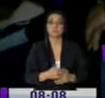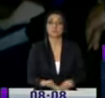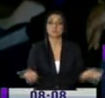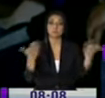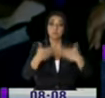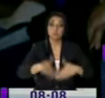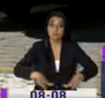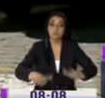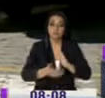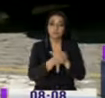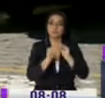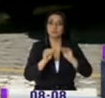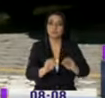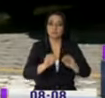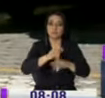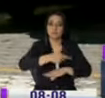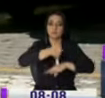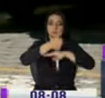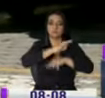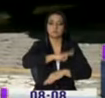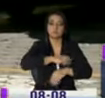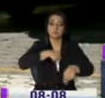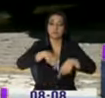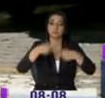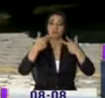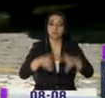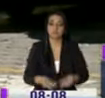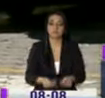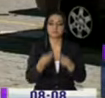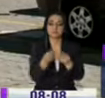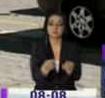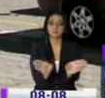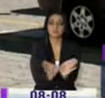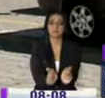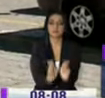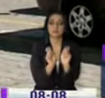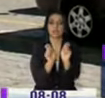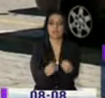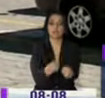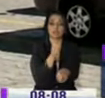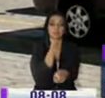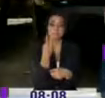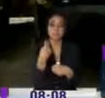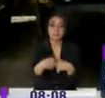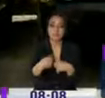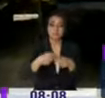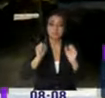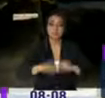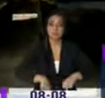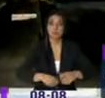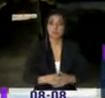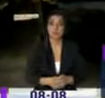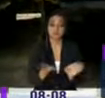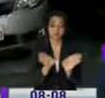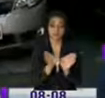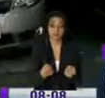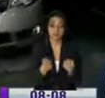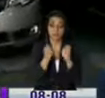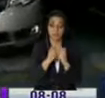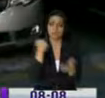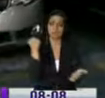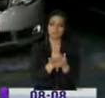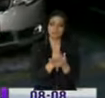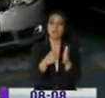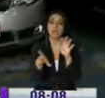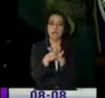estas jornadas, la Agencia Metropolitana de Tránsito entregará certificados a quienes asistieron, los mismos que los legalizará para circular